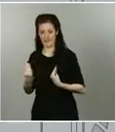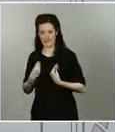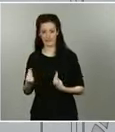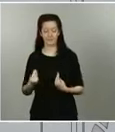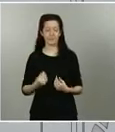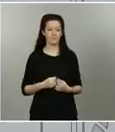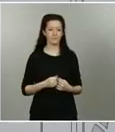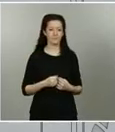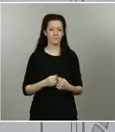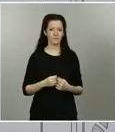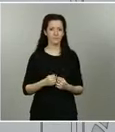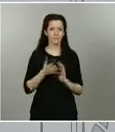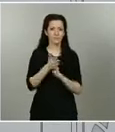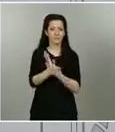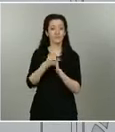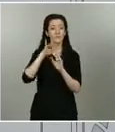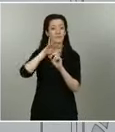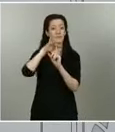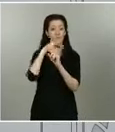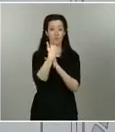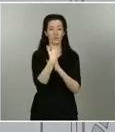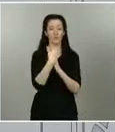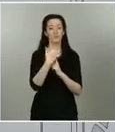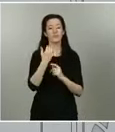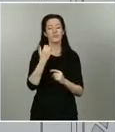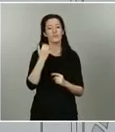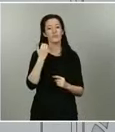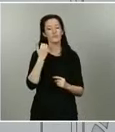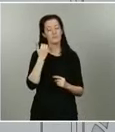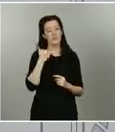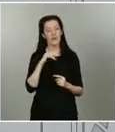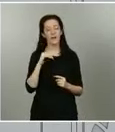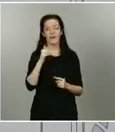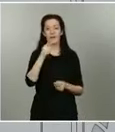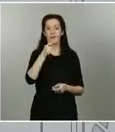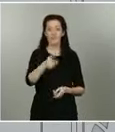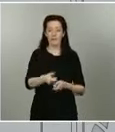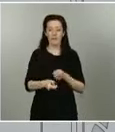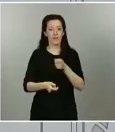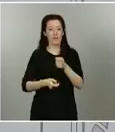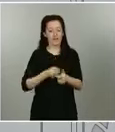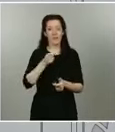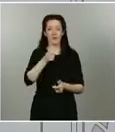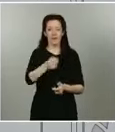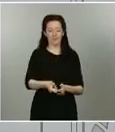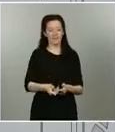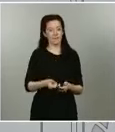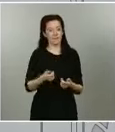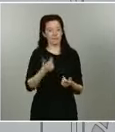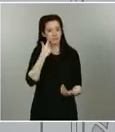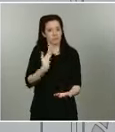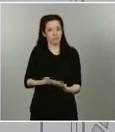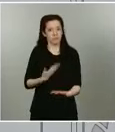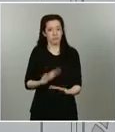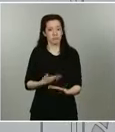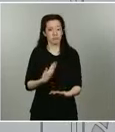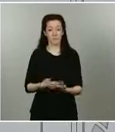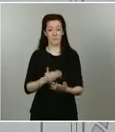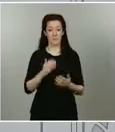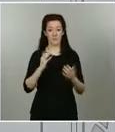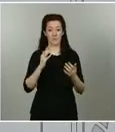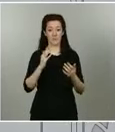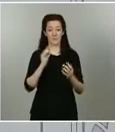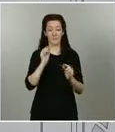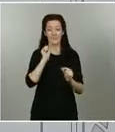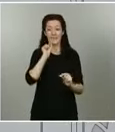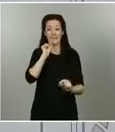está empezándose a ver de forma ya muy clara y evidente que estamos en las últimas fases de la transmisión,